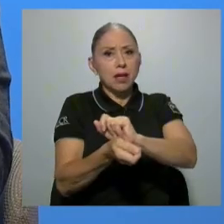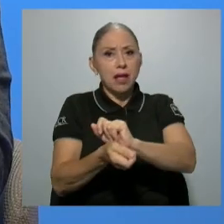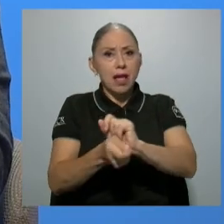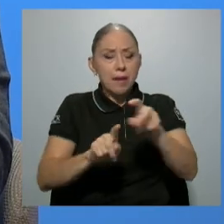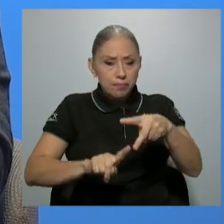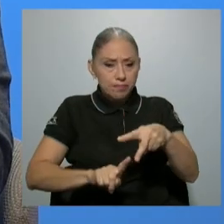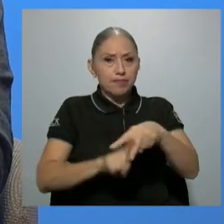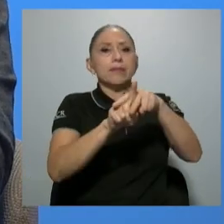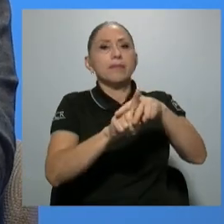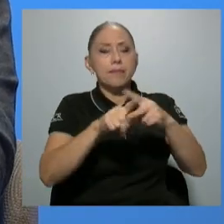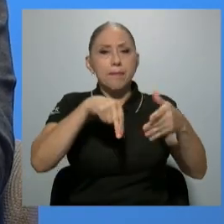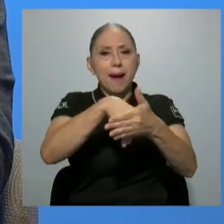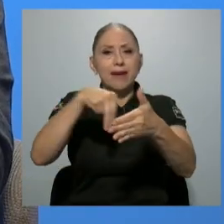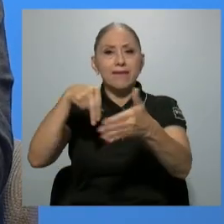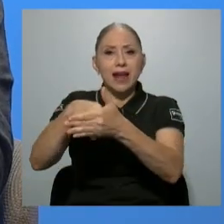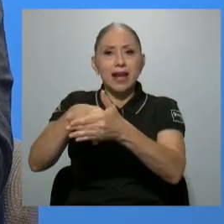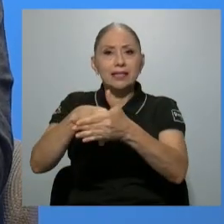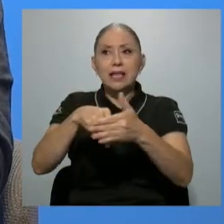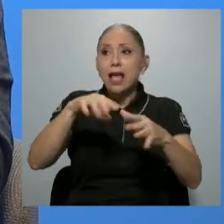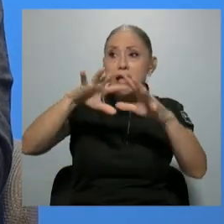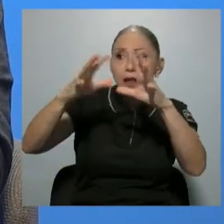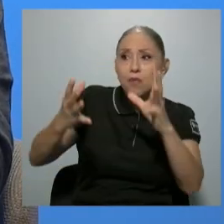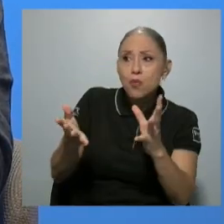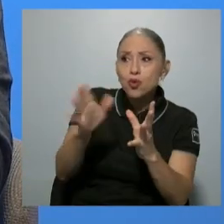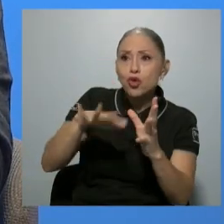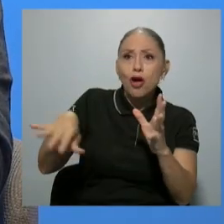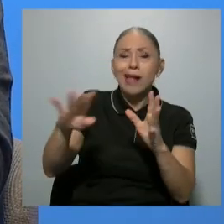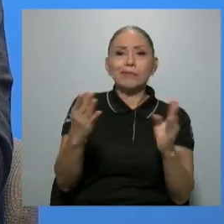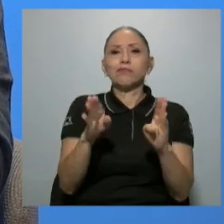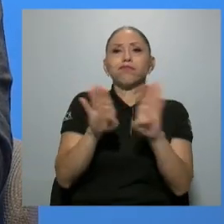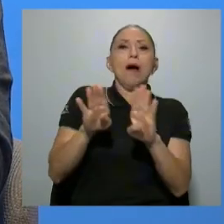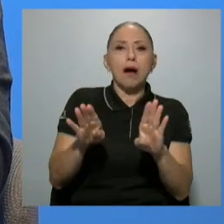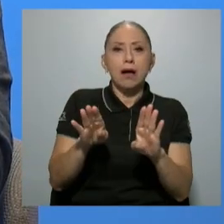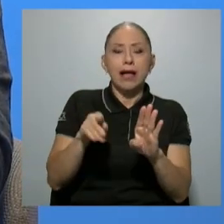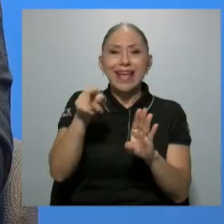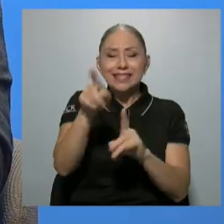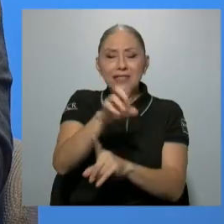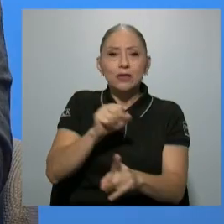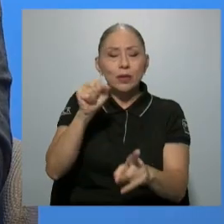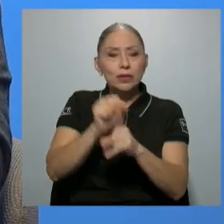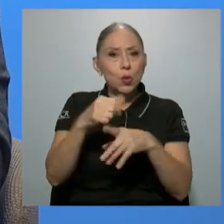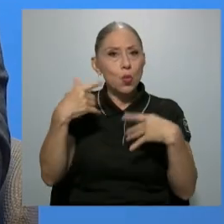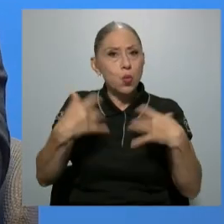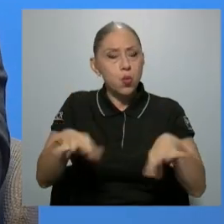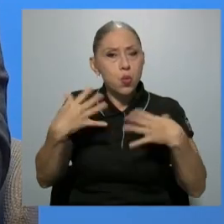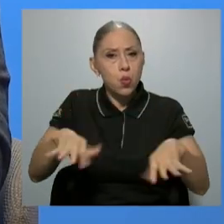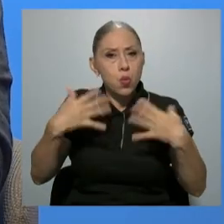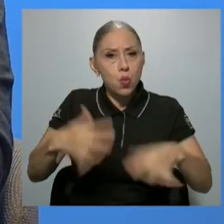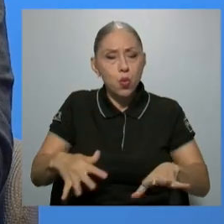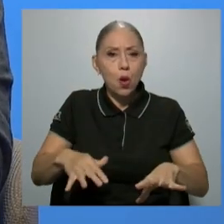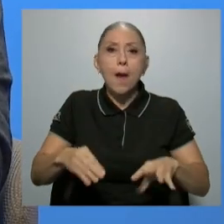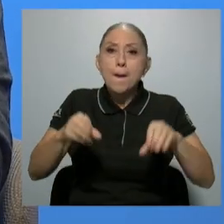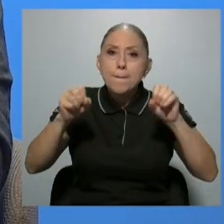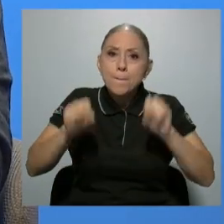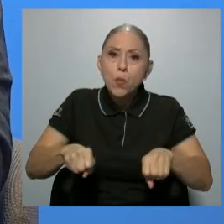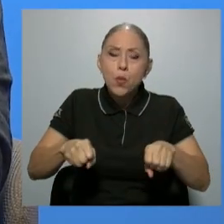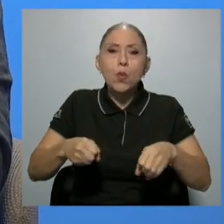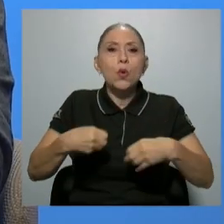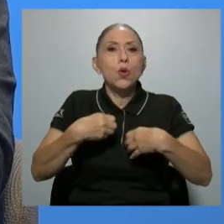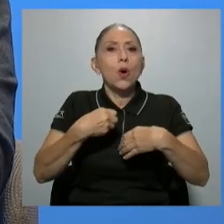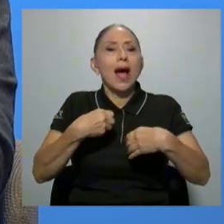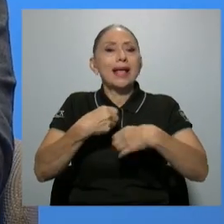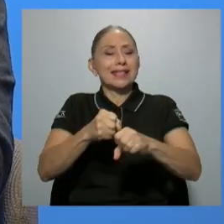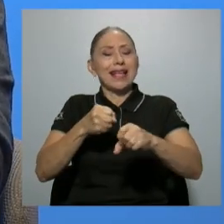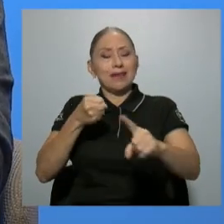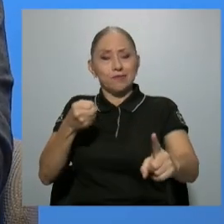al resto del mundo, es un golpe de Padre y Señor mío, la verdad, que perfectamente tuvo el potencial de generar muchísimo más ruido en la economía global